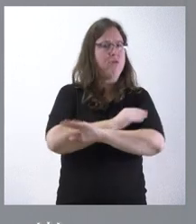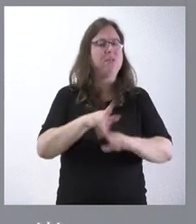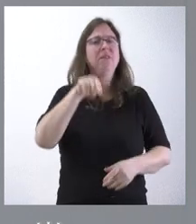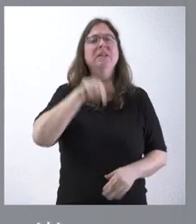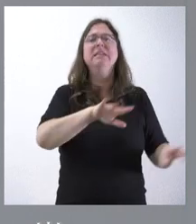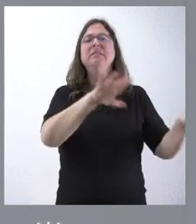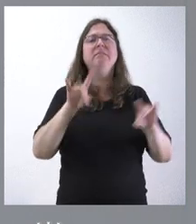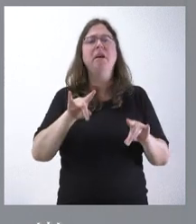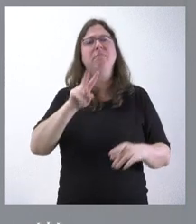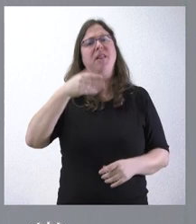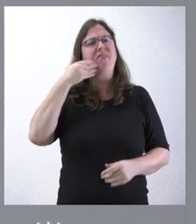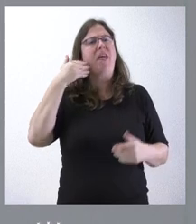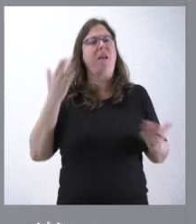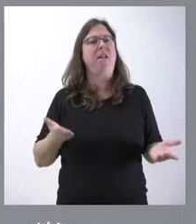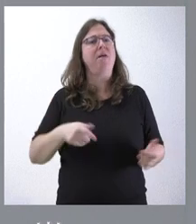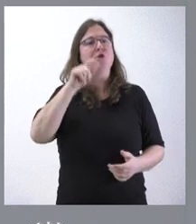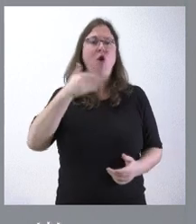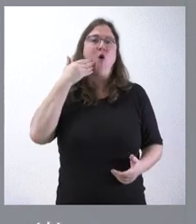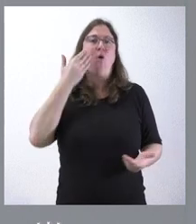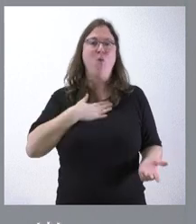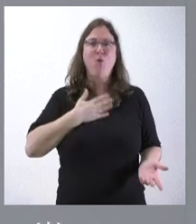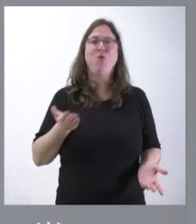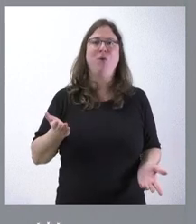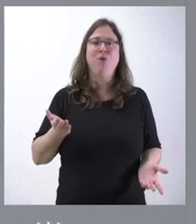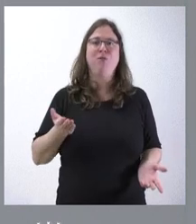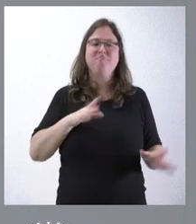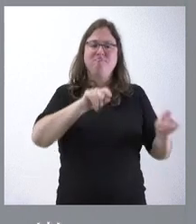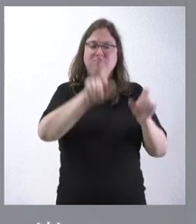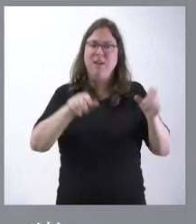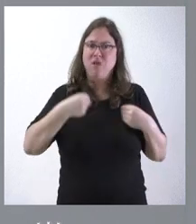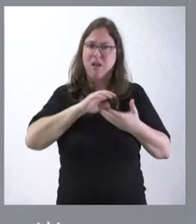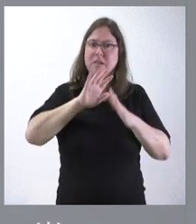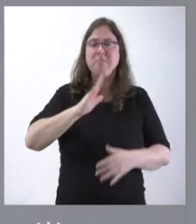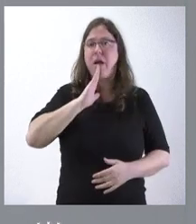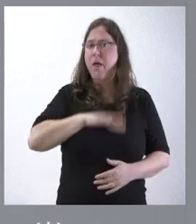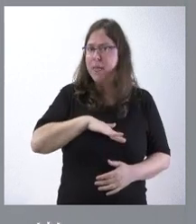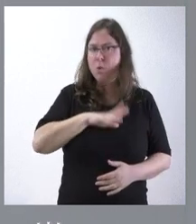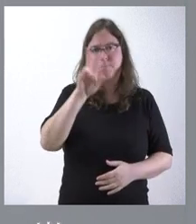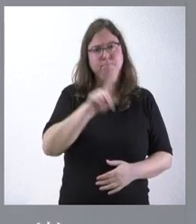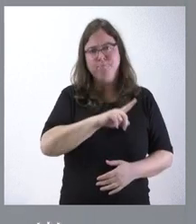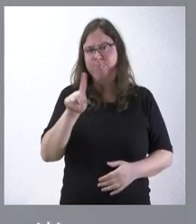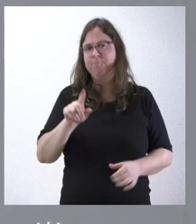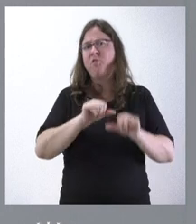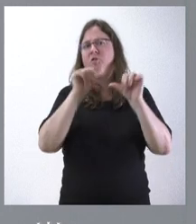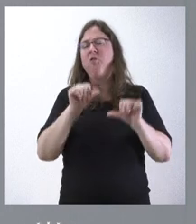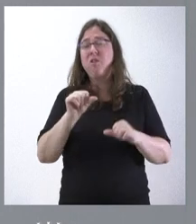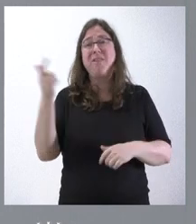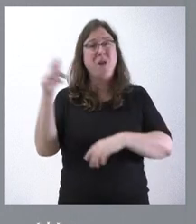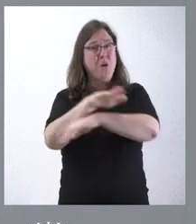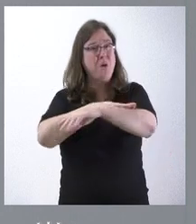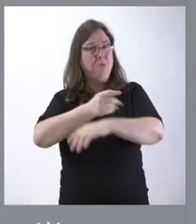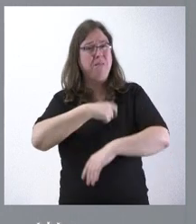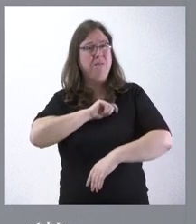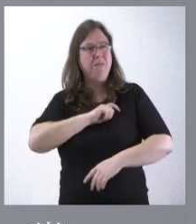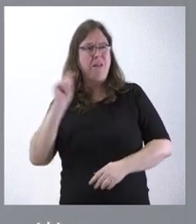una tierra que tiene una dignidad somos gente orgullosa y por tanto no nos parece apropiado de ninguna de las maneras que desde el gobierno de España se